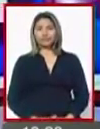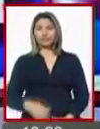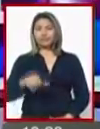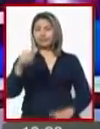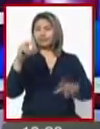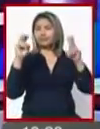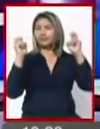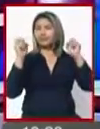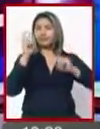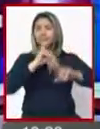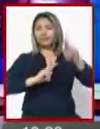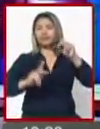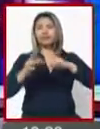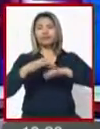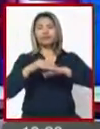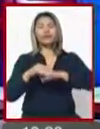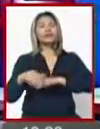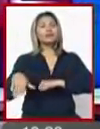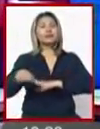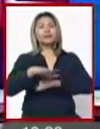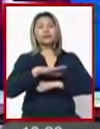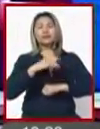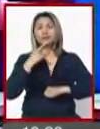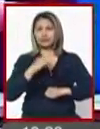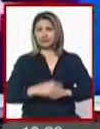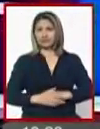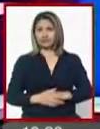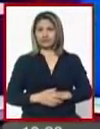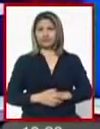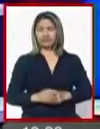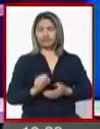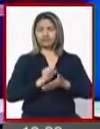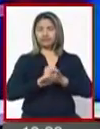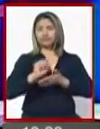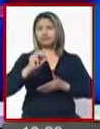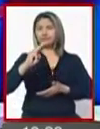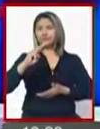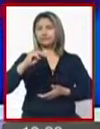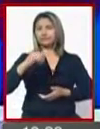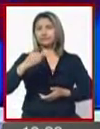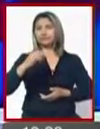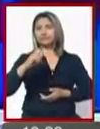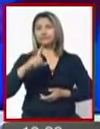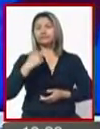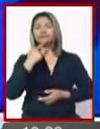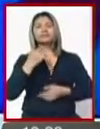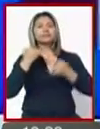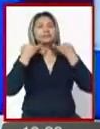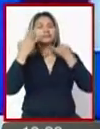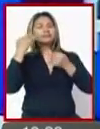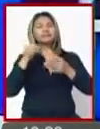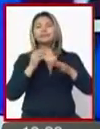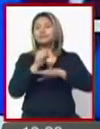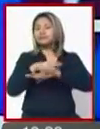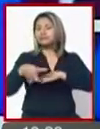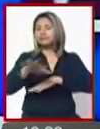En otros temas, pobladores de Tierra Firme, comunidad, esto en San Miguel de Velasco, denunciaron avasallamiento de 44.000 hectáreas de